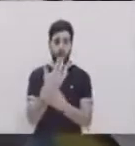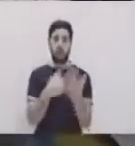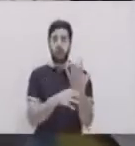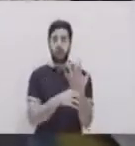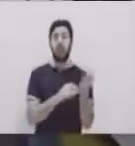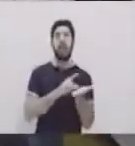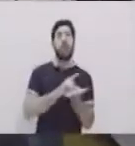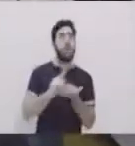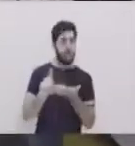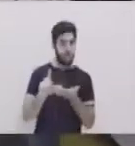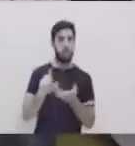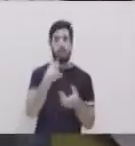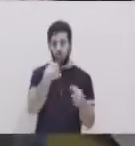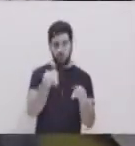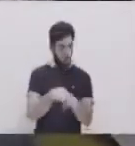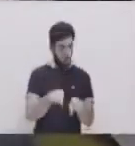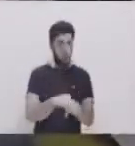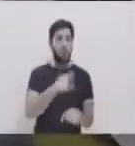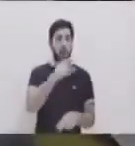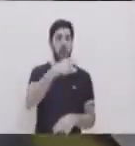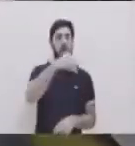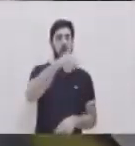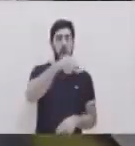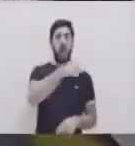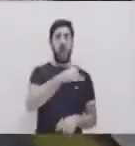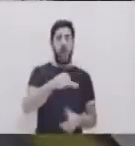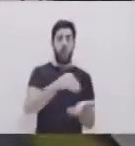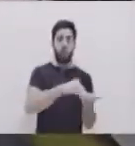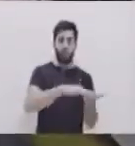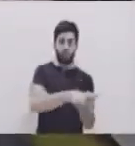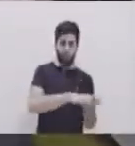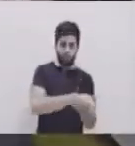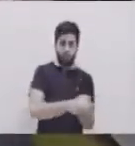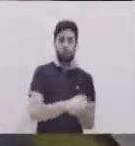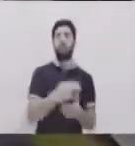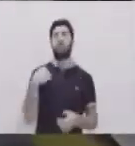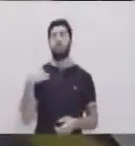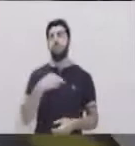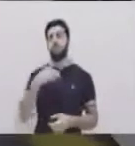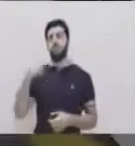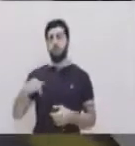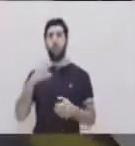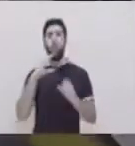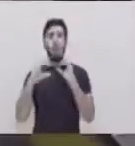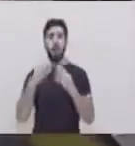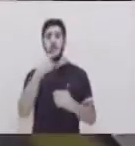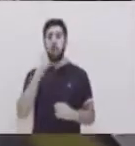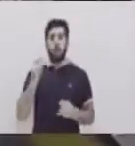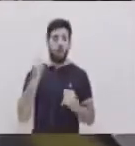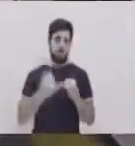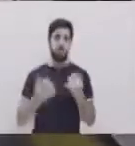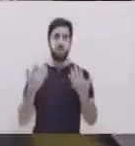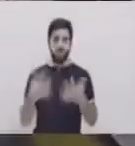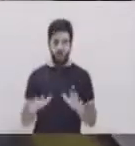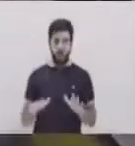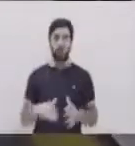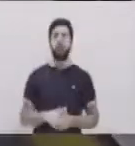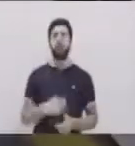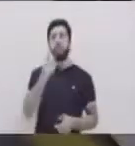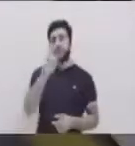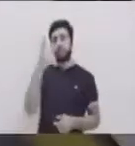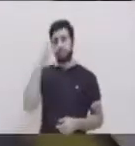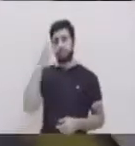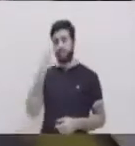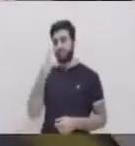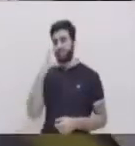buena higiene ustedes en casa, recuerden lavarse las manos constantemente. Es así como llegamos al final del segmento de comunicación y lenguaje. Recuerden seguirnos en nuestras